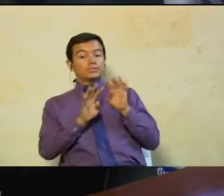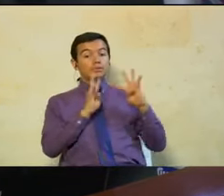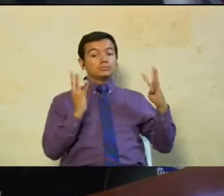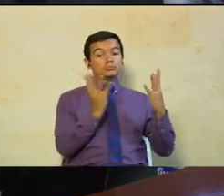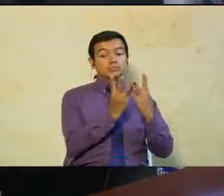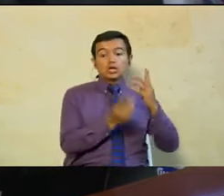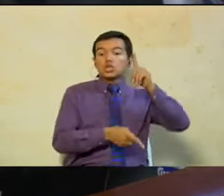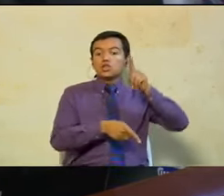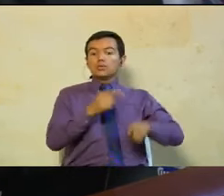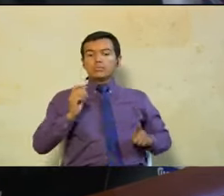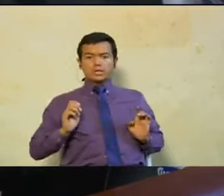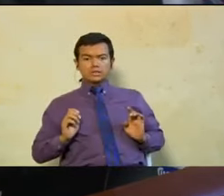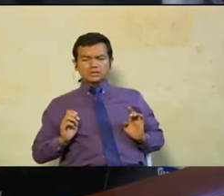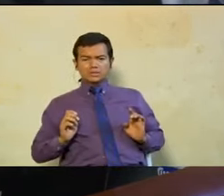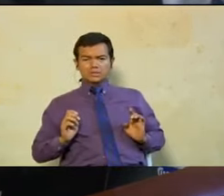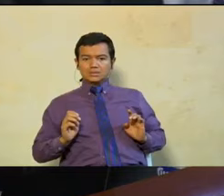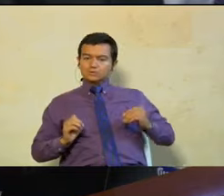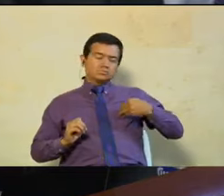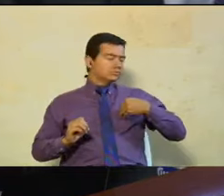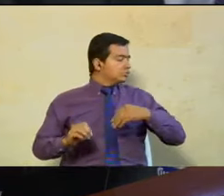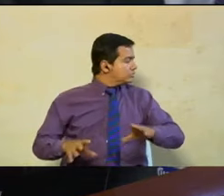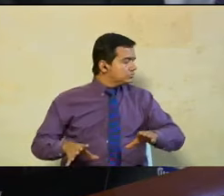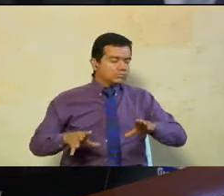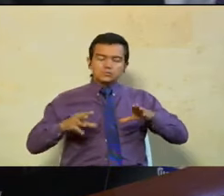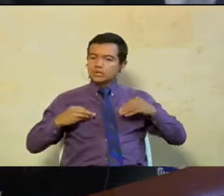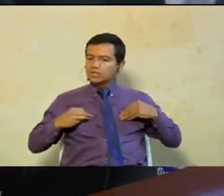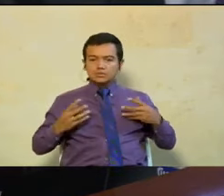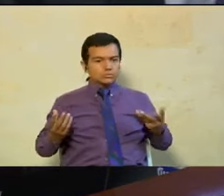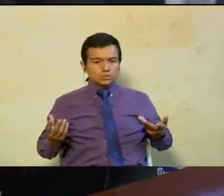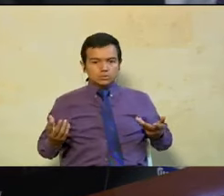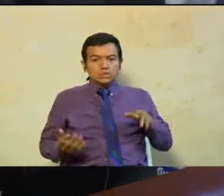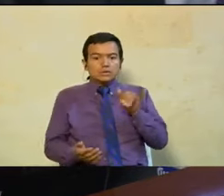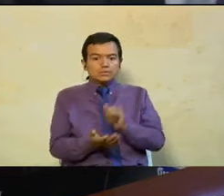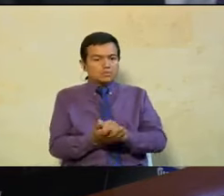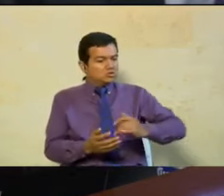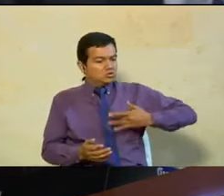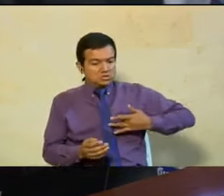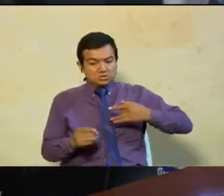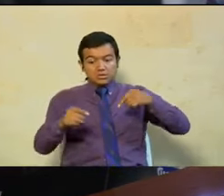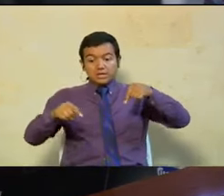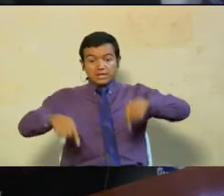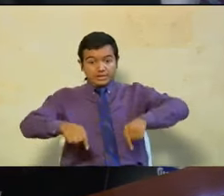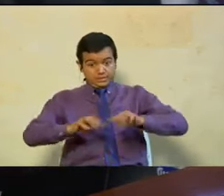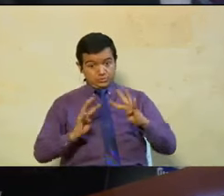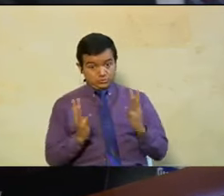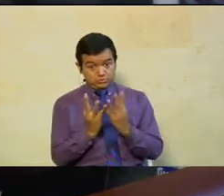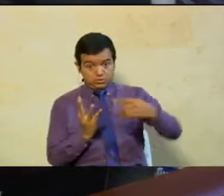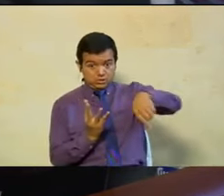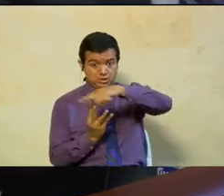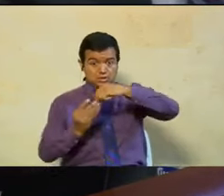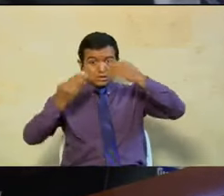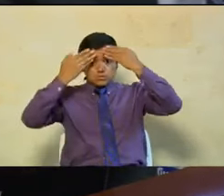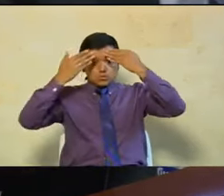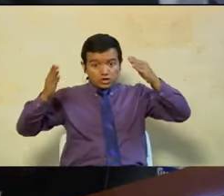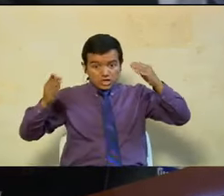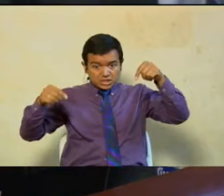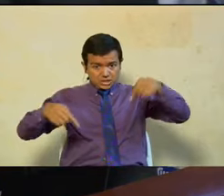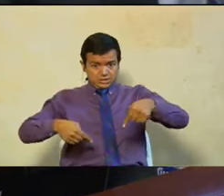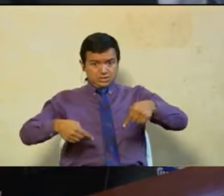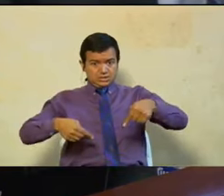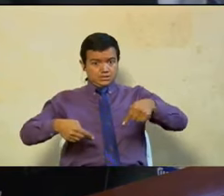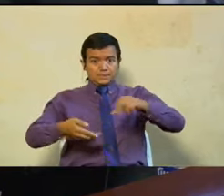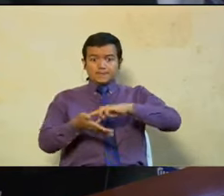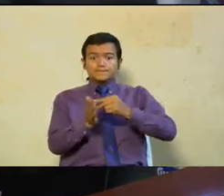la República yo creo que eso no debe ser el recinto de la Democracia No creo que aquí